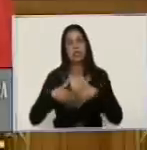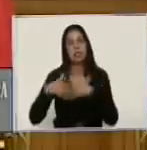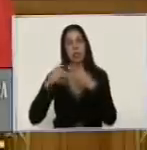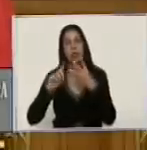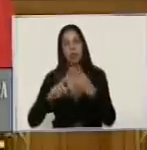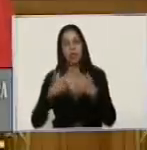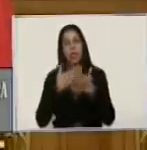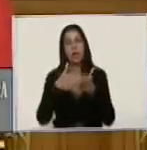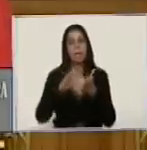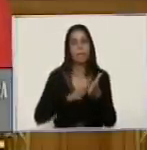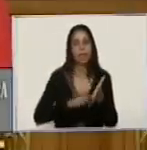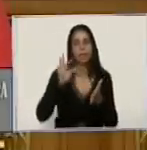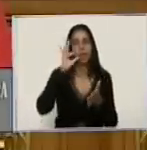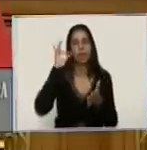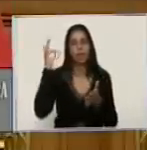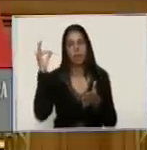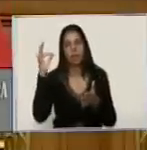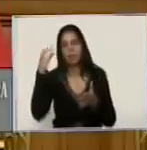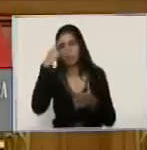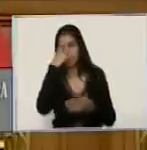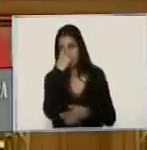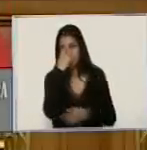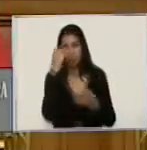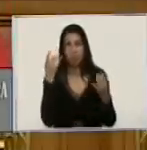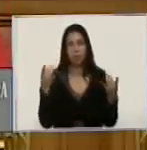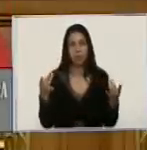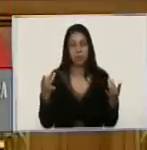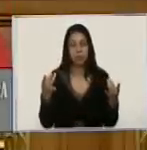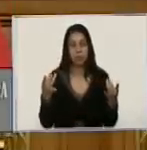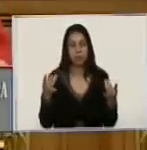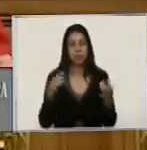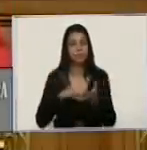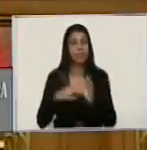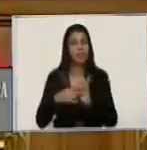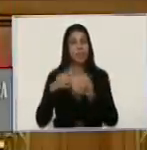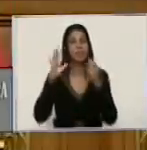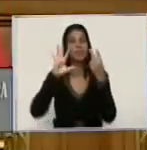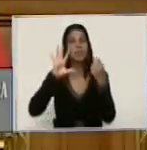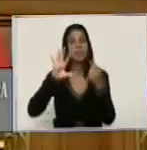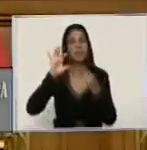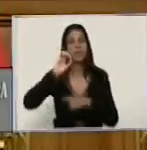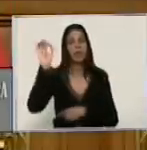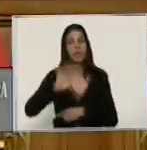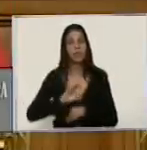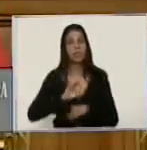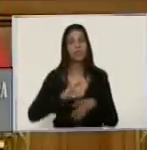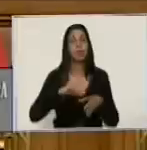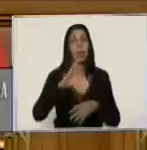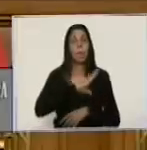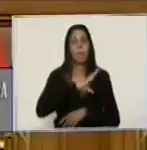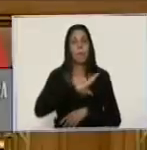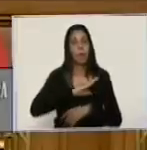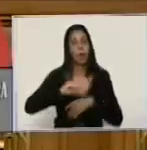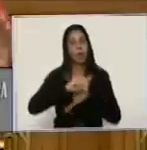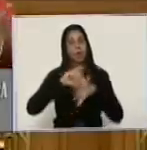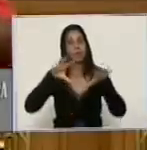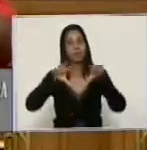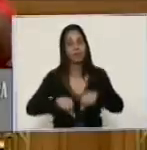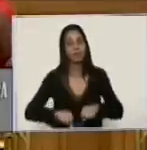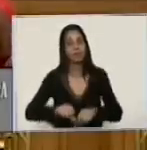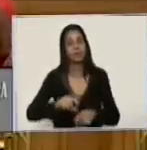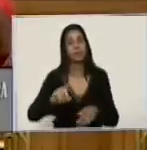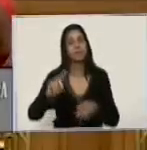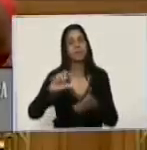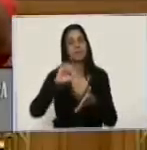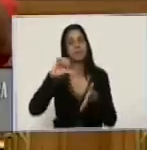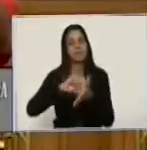británicas, francesas, de la India, debe haber un 60% de capital del Estado venezolano. Ese